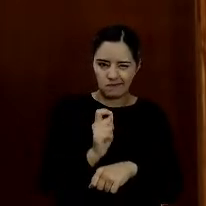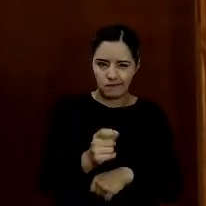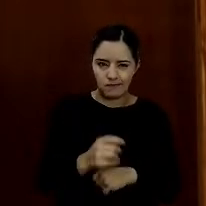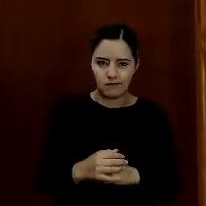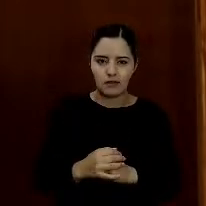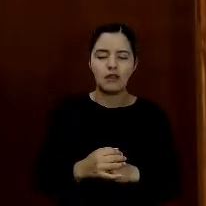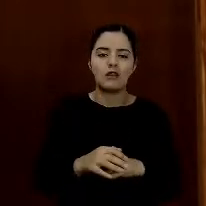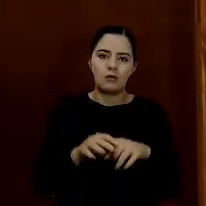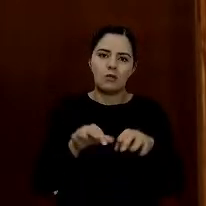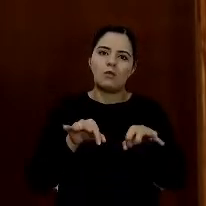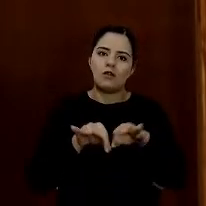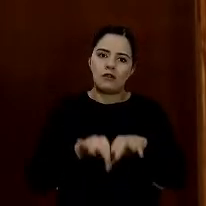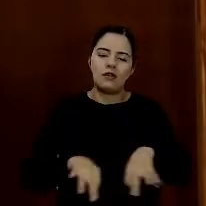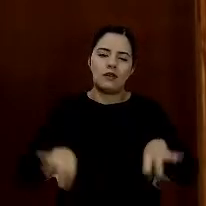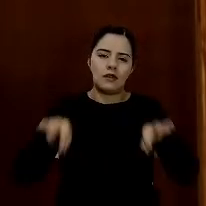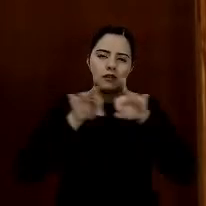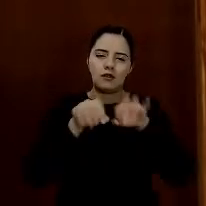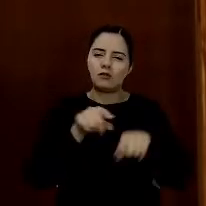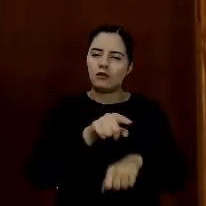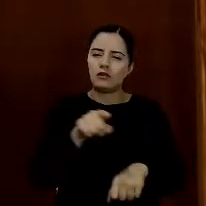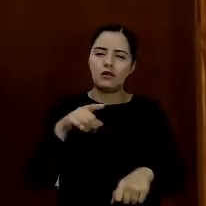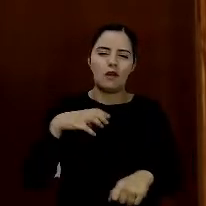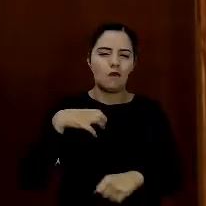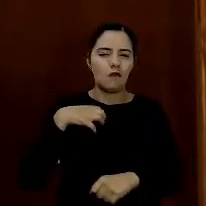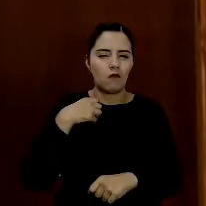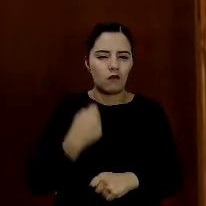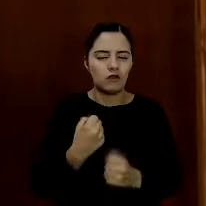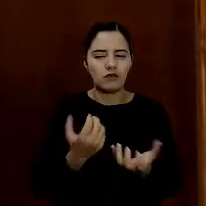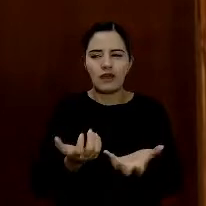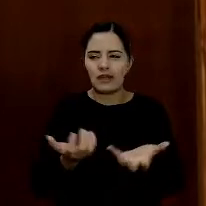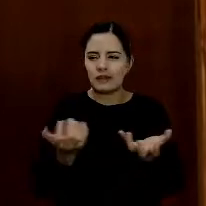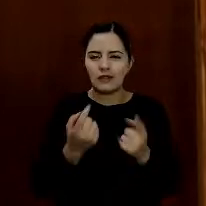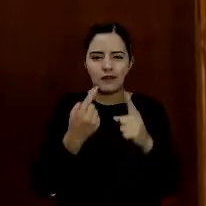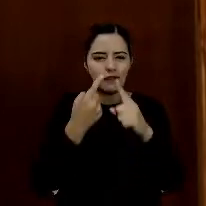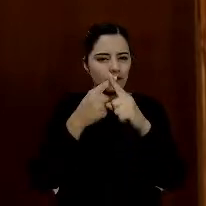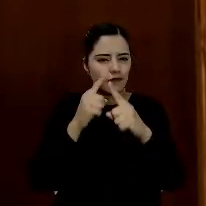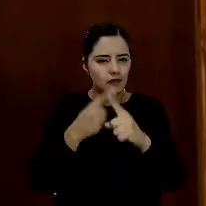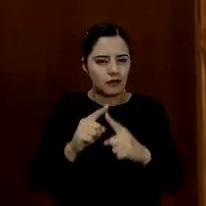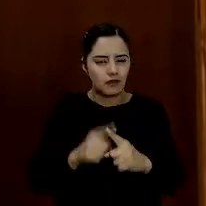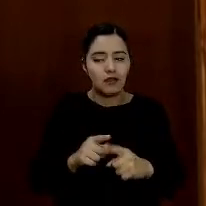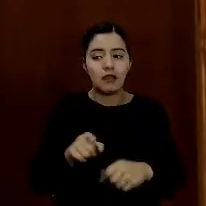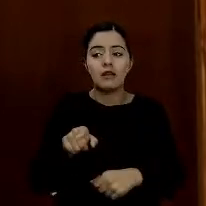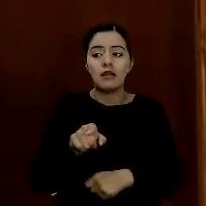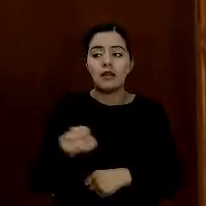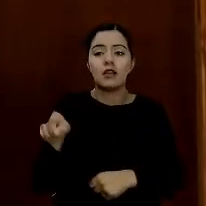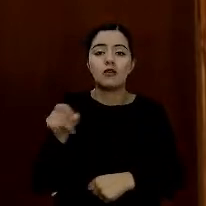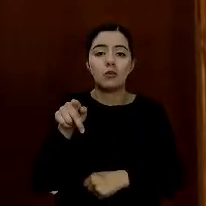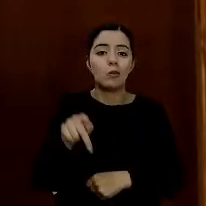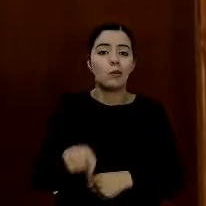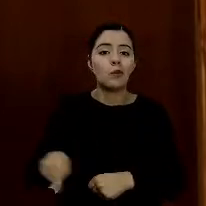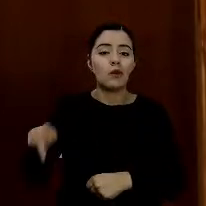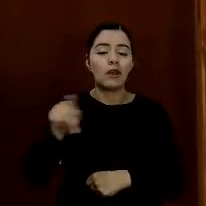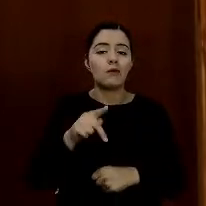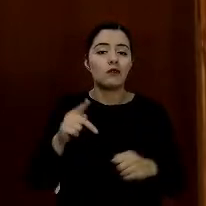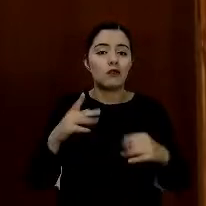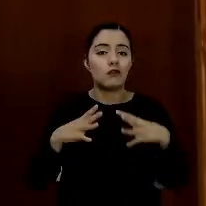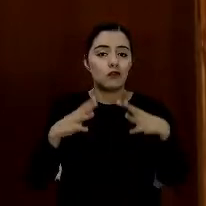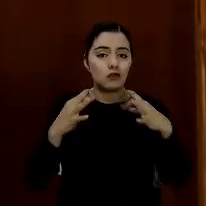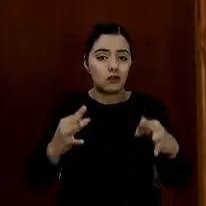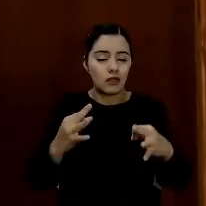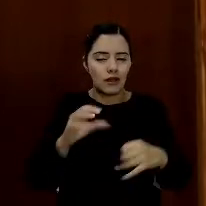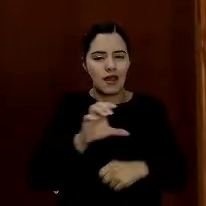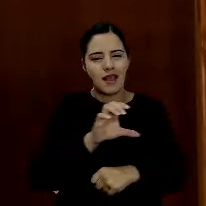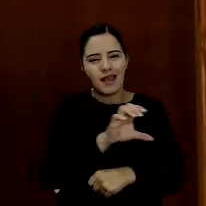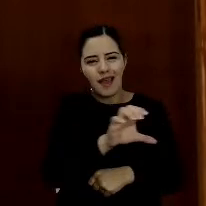todo lo posible para hacer valer los derechos de los pueblos originarios, campesinos e